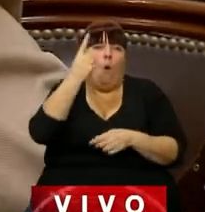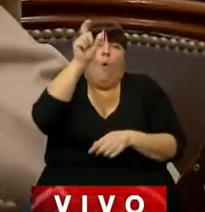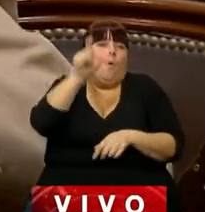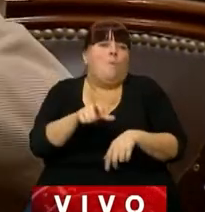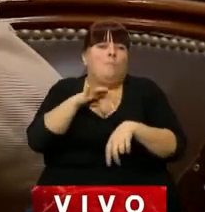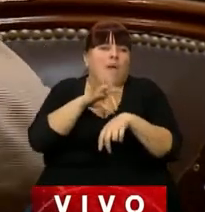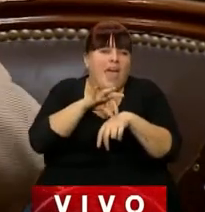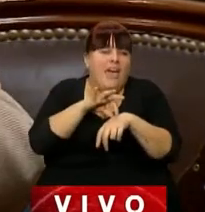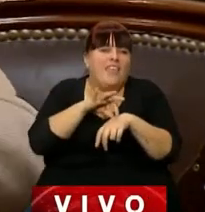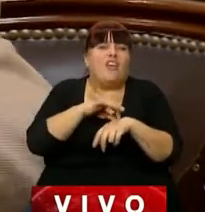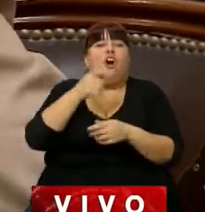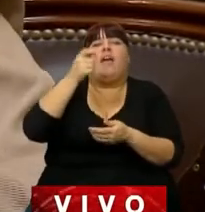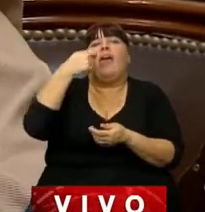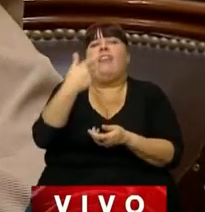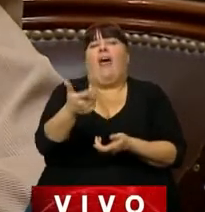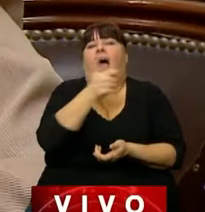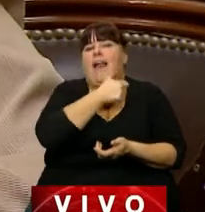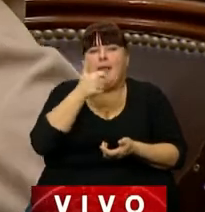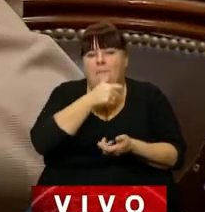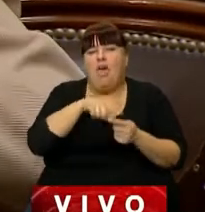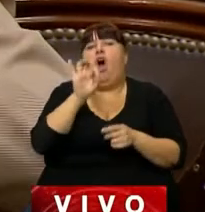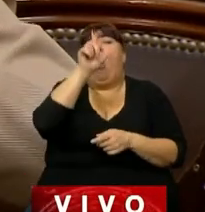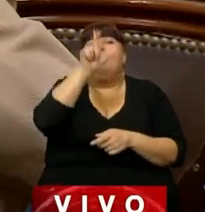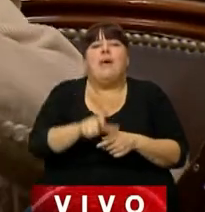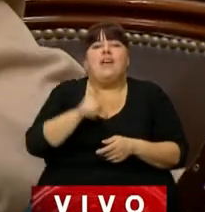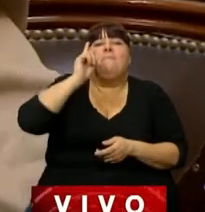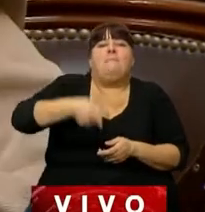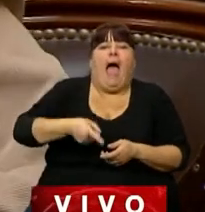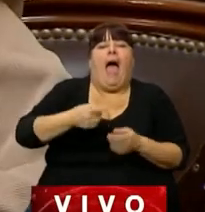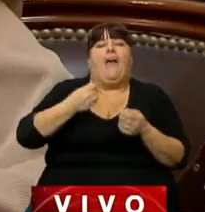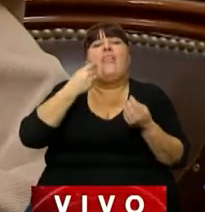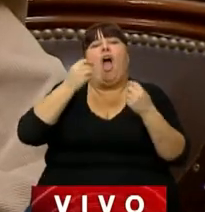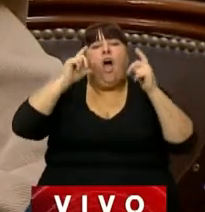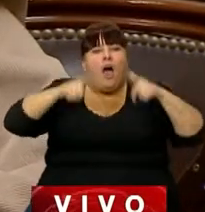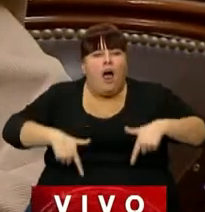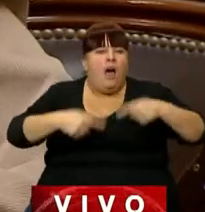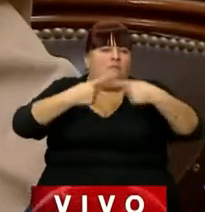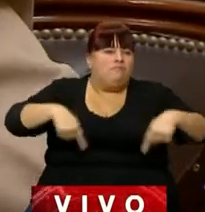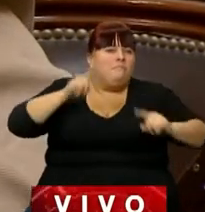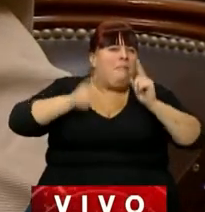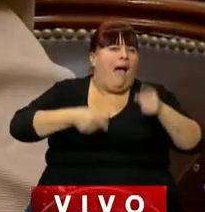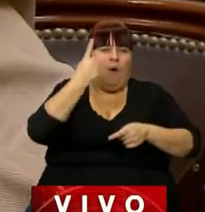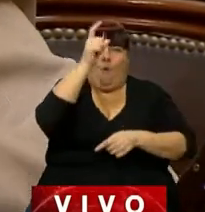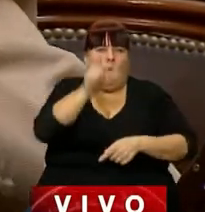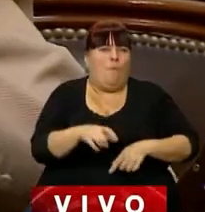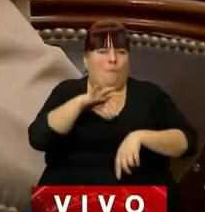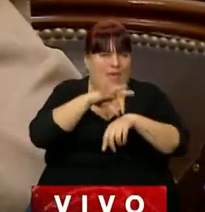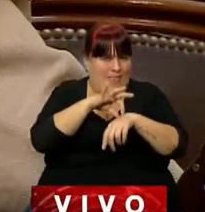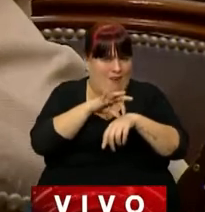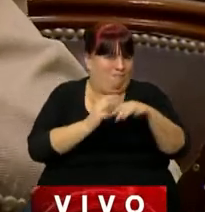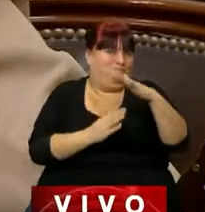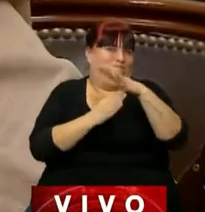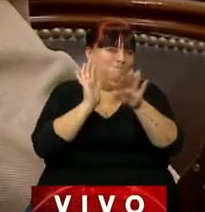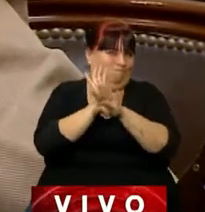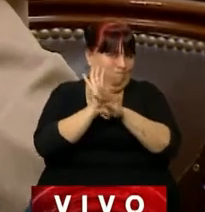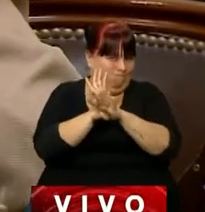médico prescriptor de fármacos o ese médico indicador de estudios de altísima complejidad. Es decir, entramos en lo